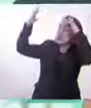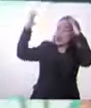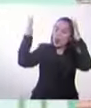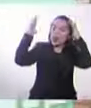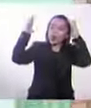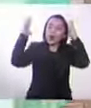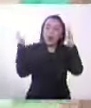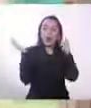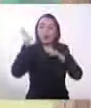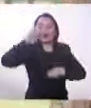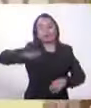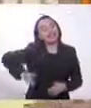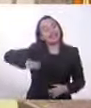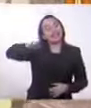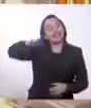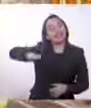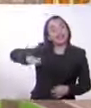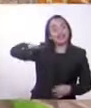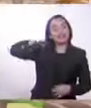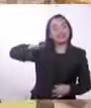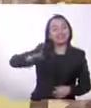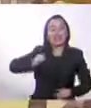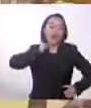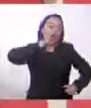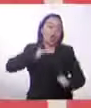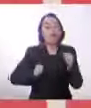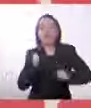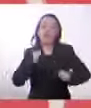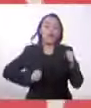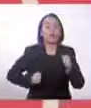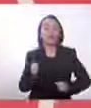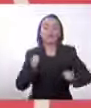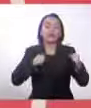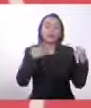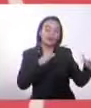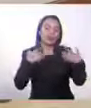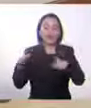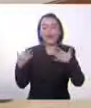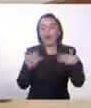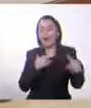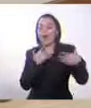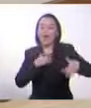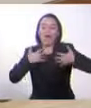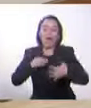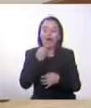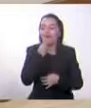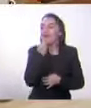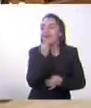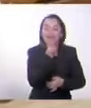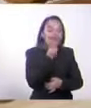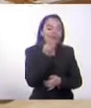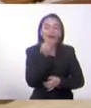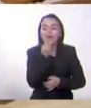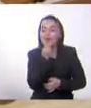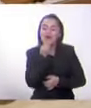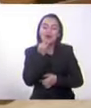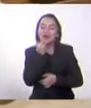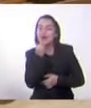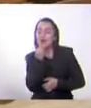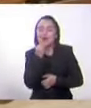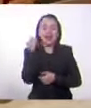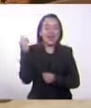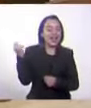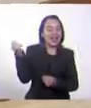imaginando. Cuando la tarde llega, corren que te corren. Jugamos con el